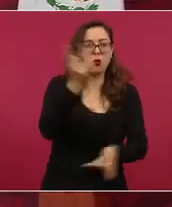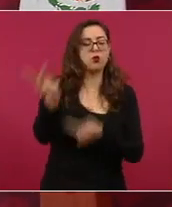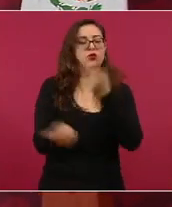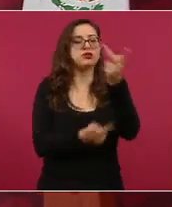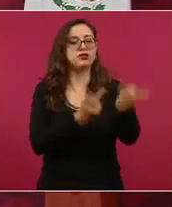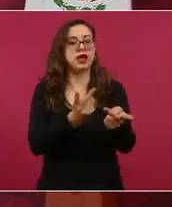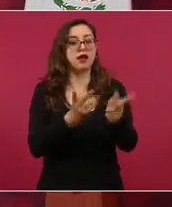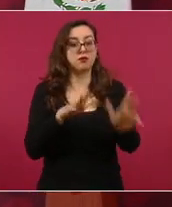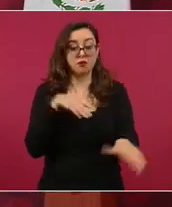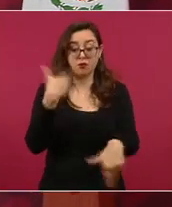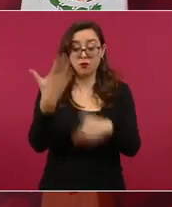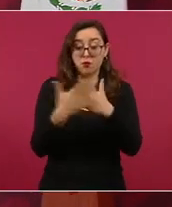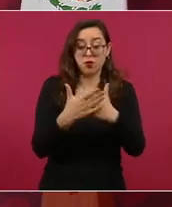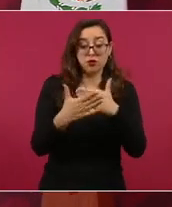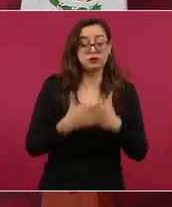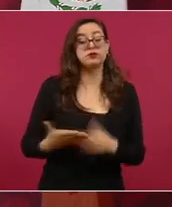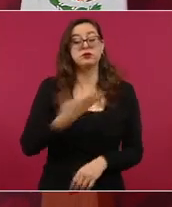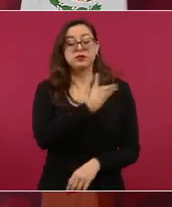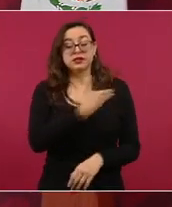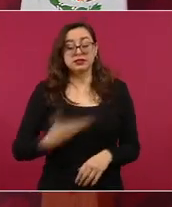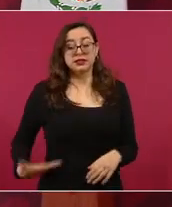al próximo presidente,